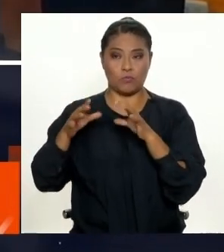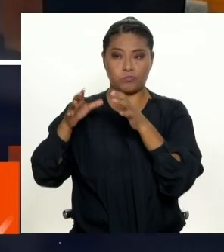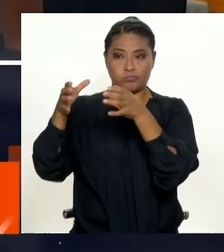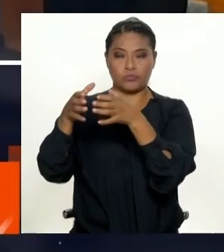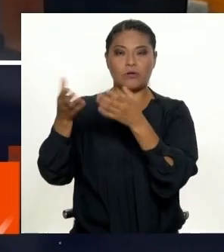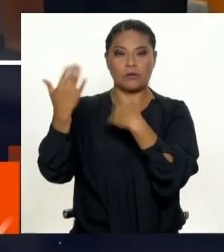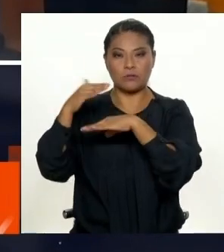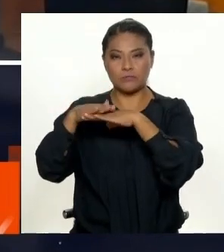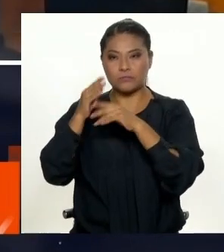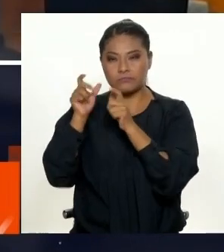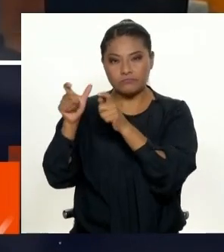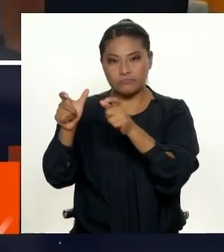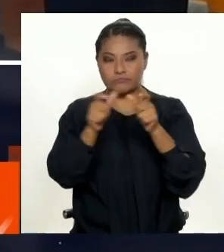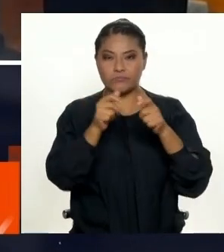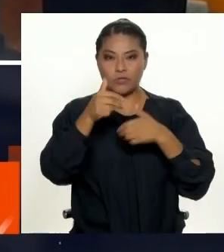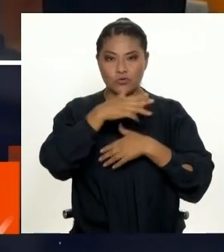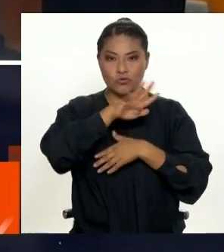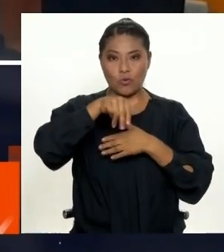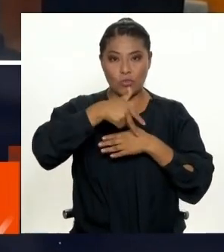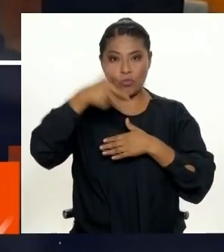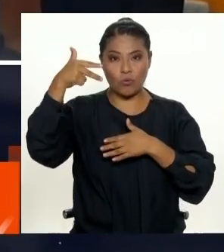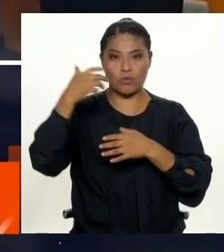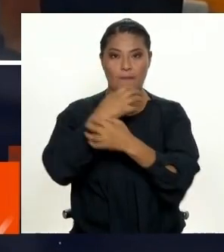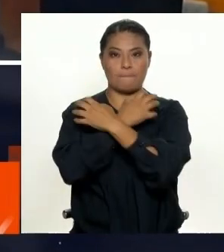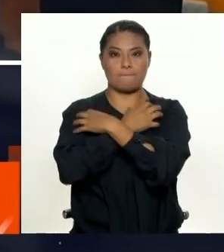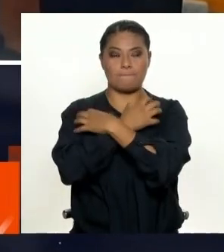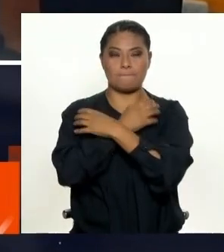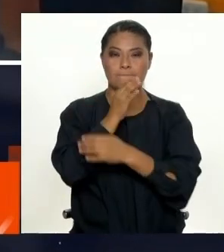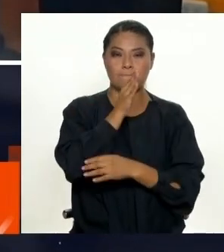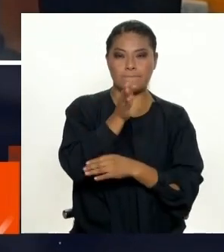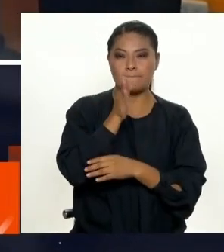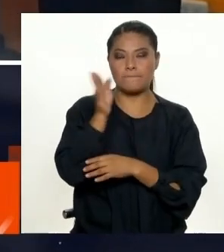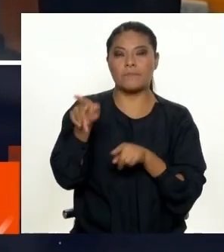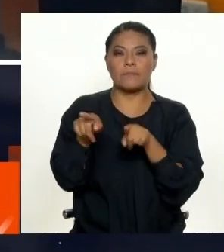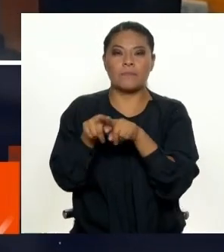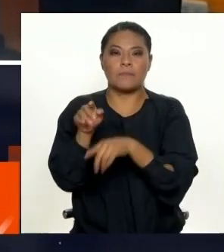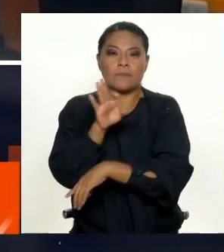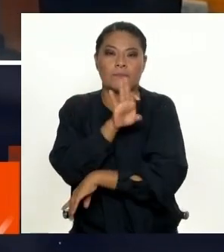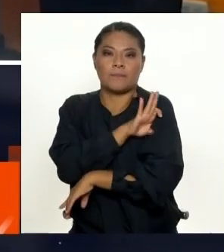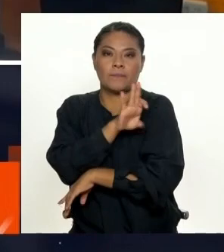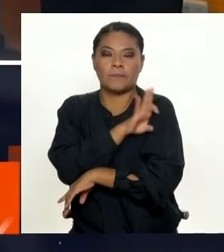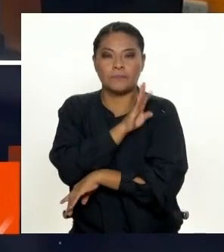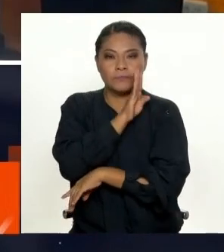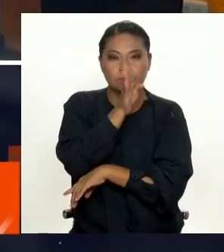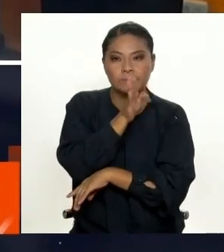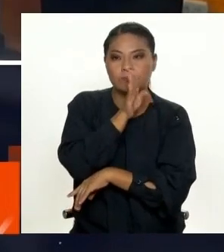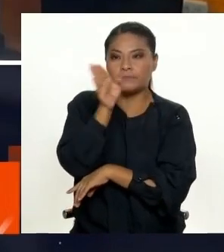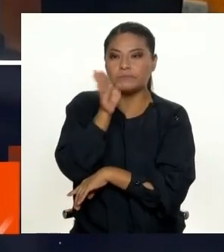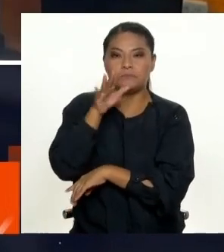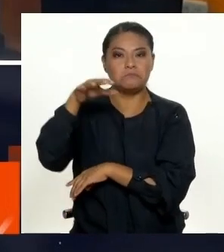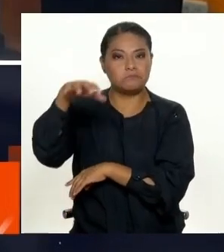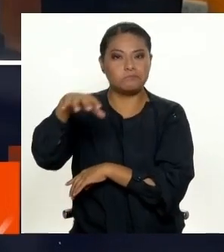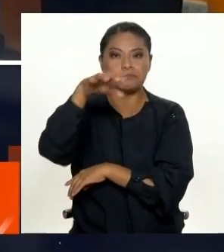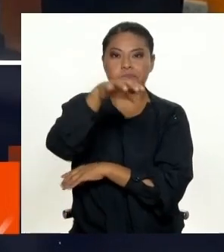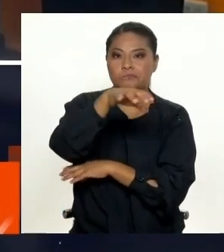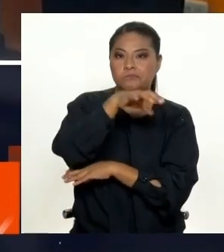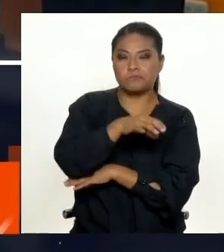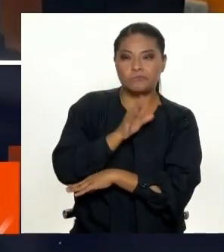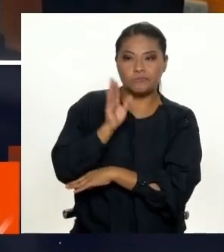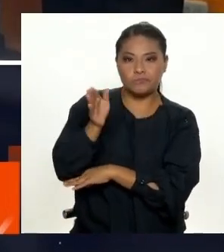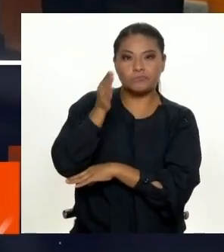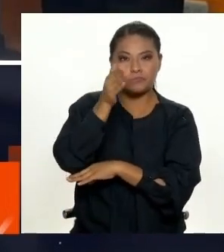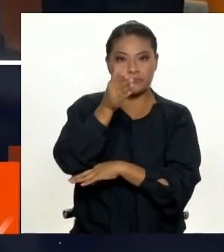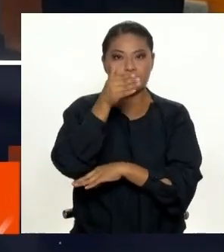de 145 supervisiones o fiscalizaciones a través de la Intendencia de Supervisión de IPRES.